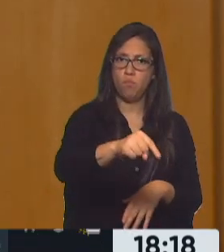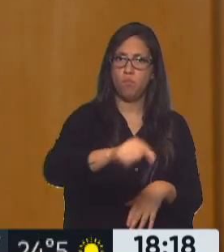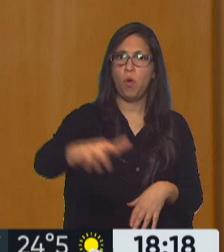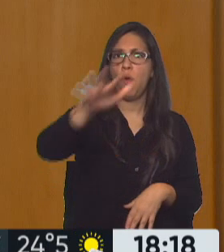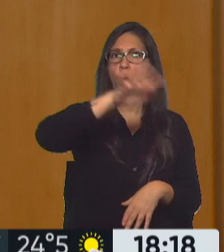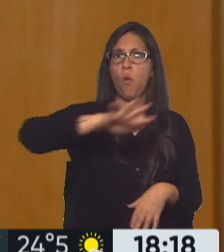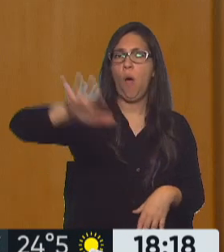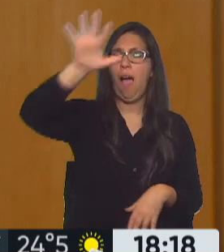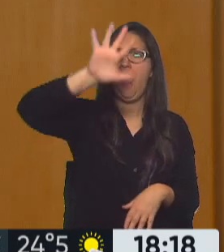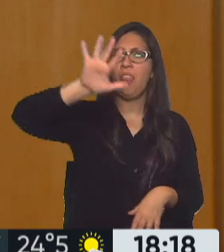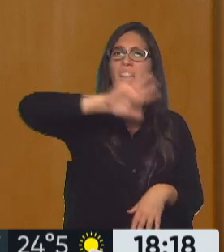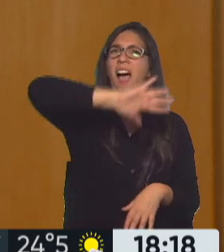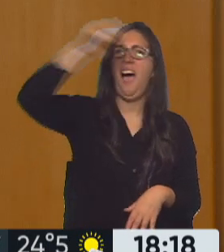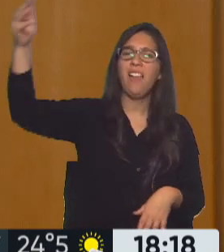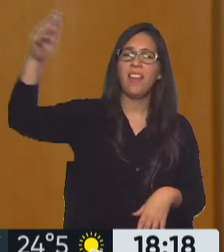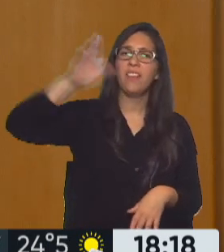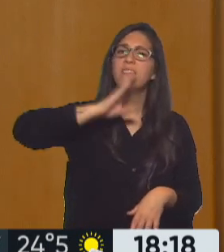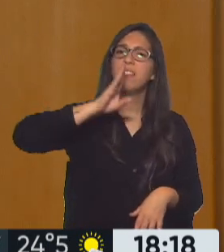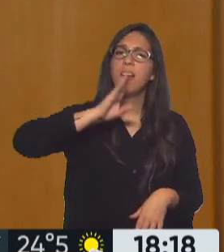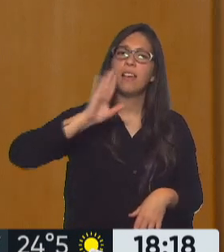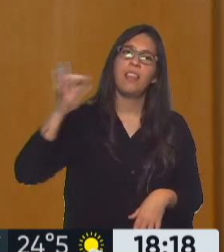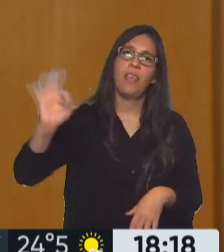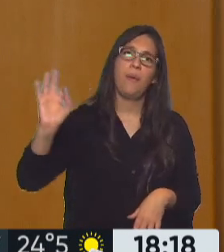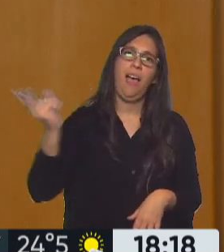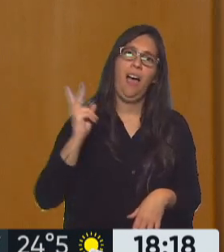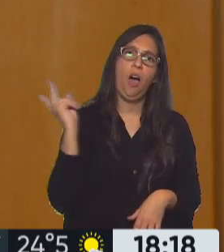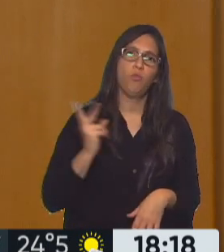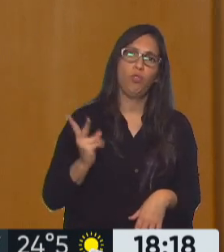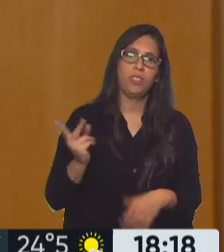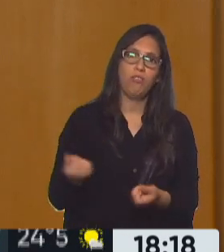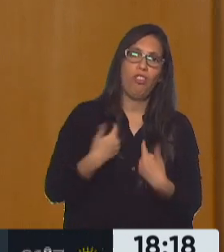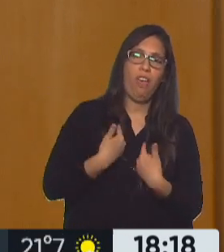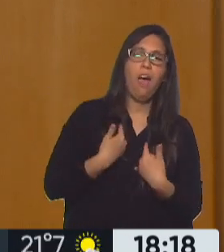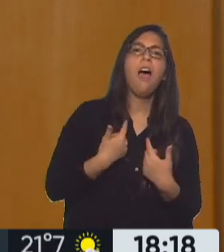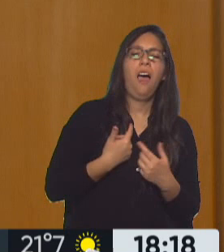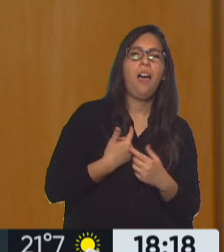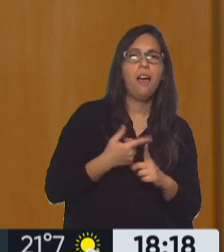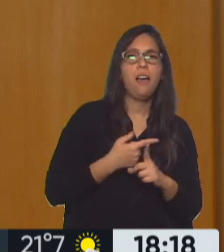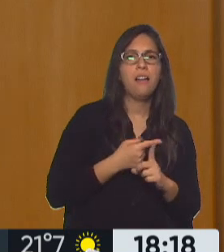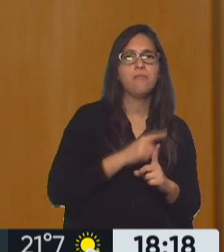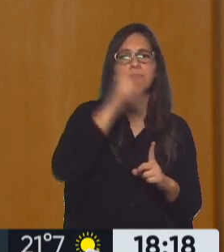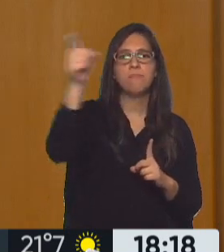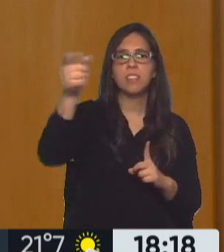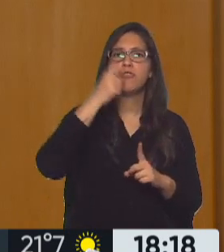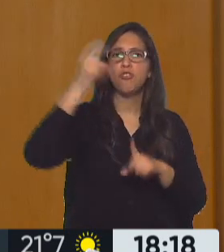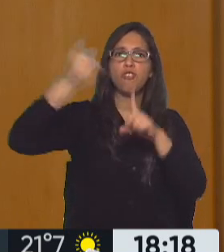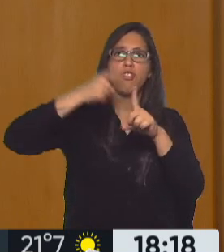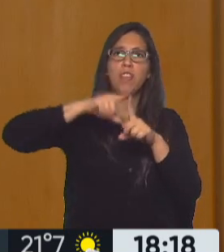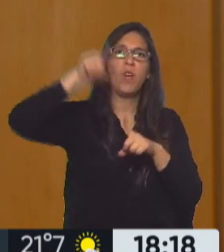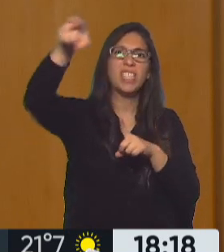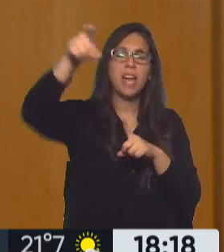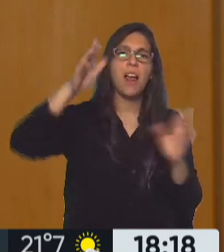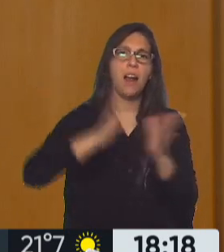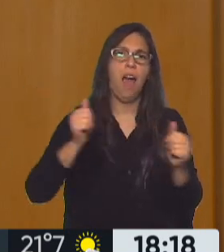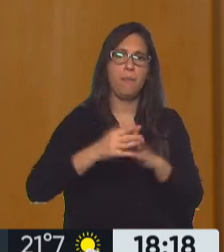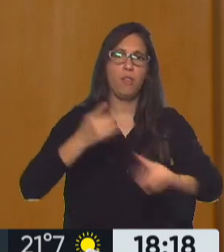aéreo de Israel, dependemos que las autoridades nos lo autoricen, por supuesto. Entonces, tener el recurso allá nos permite tener agilidad en